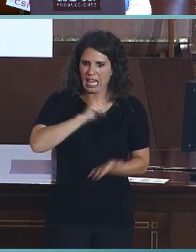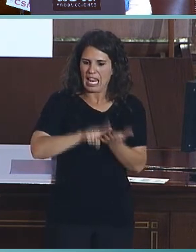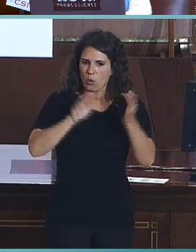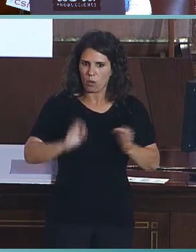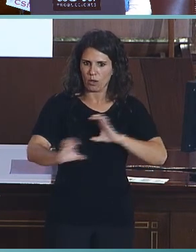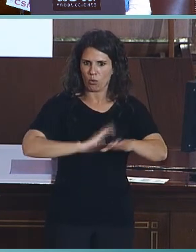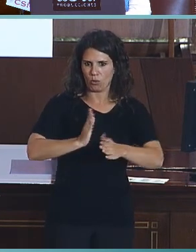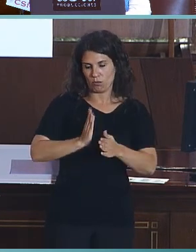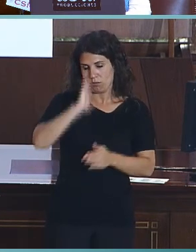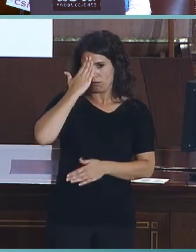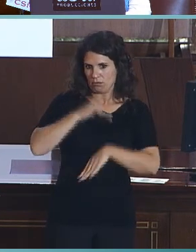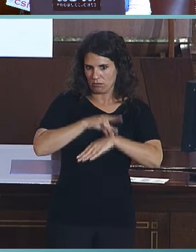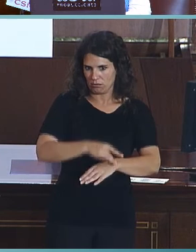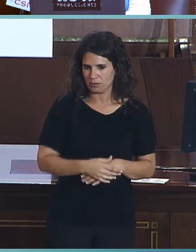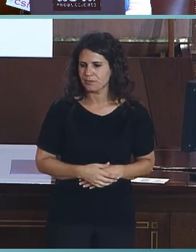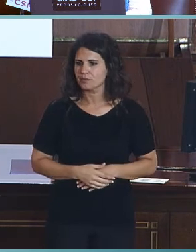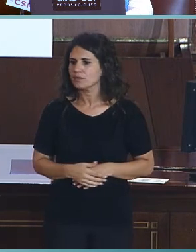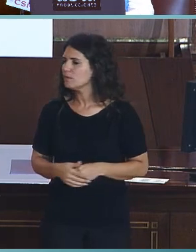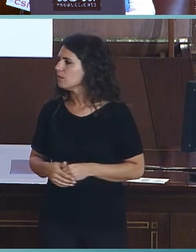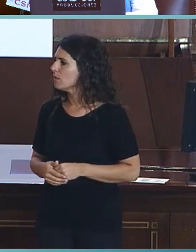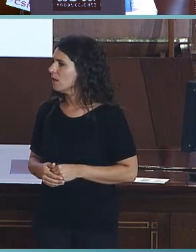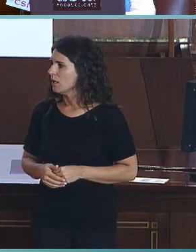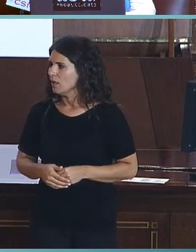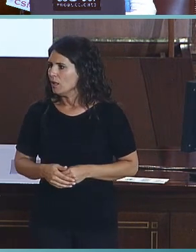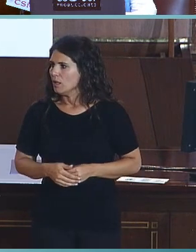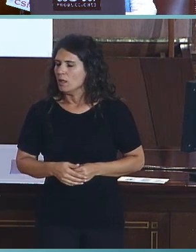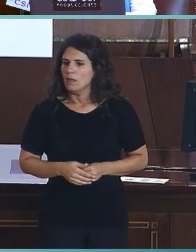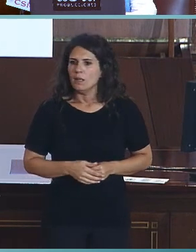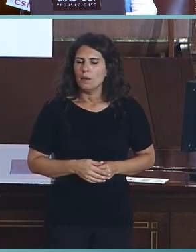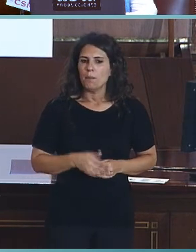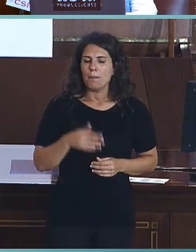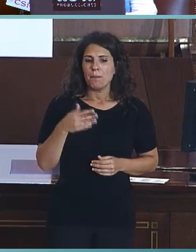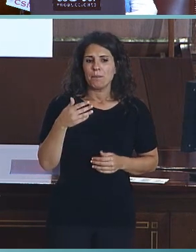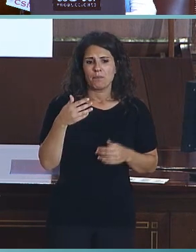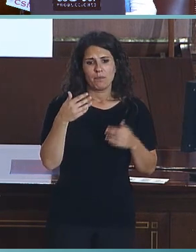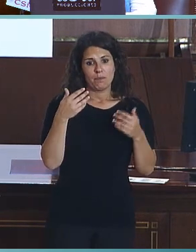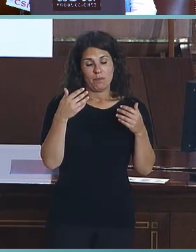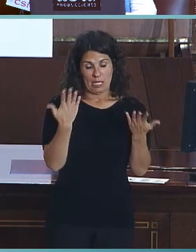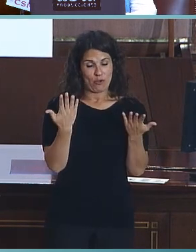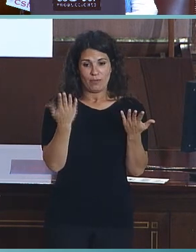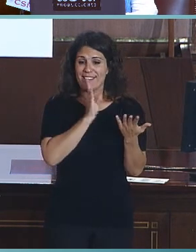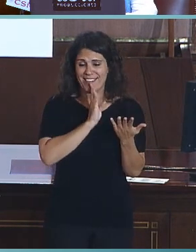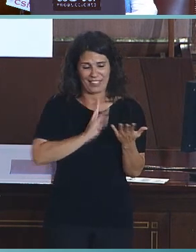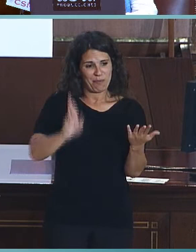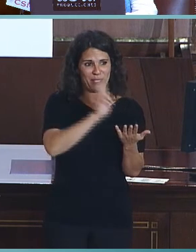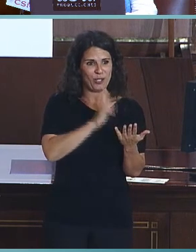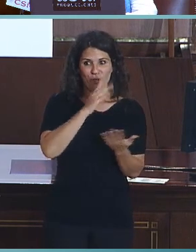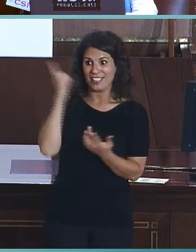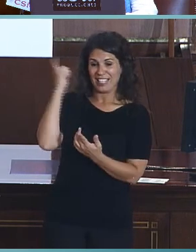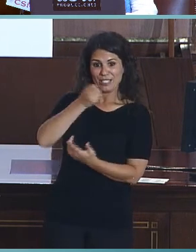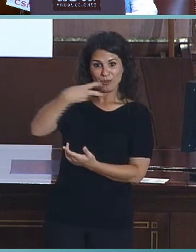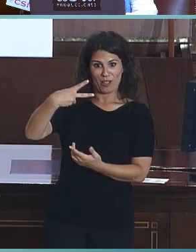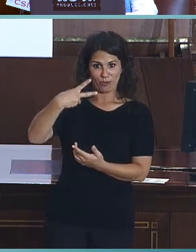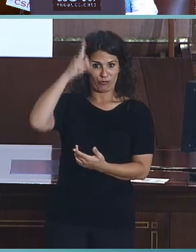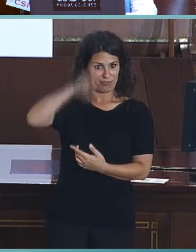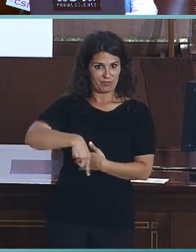comunicación. Bien, pero como digo, nos desconcertaron bastante estos resultados, sobre todo si los comparamos